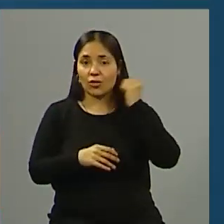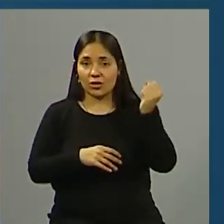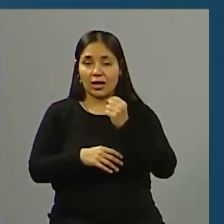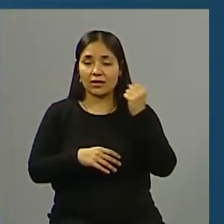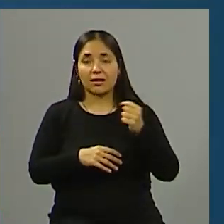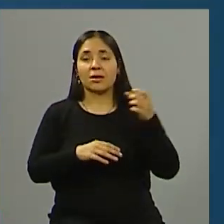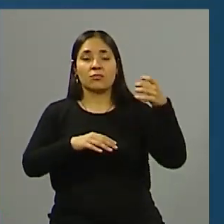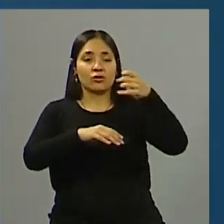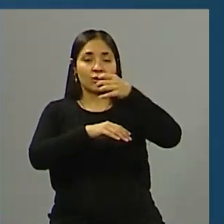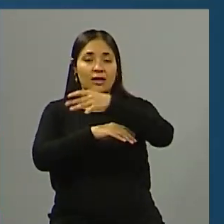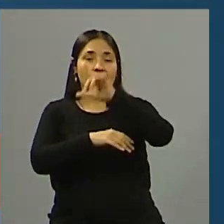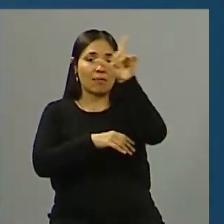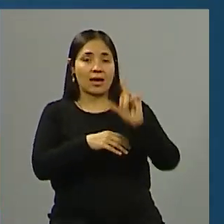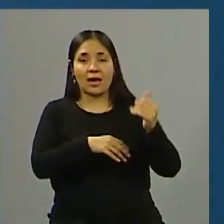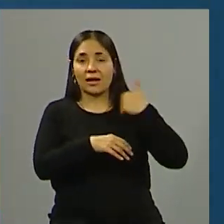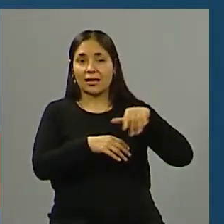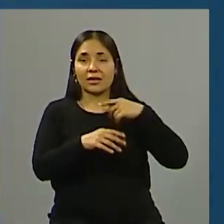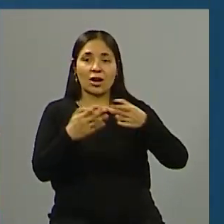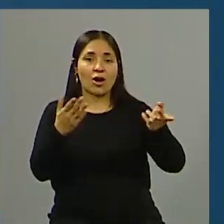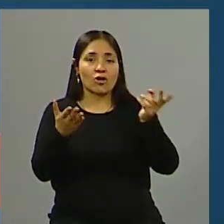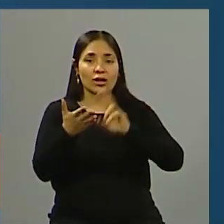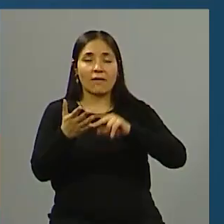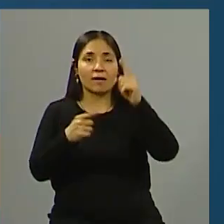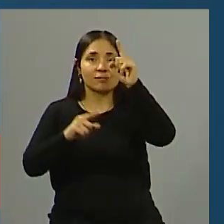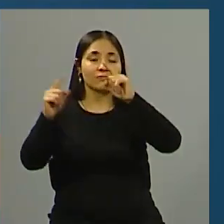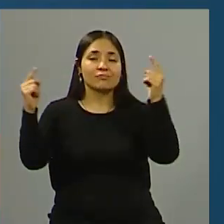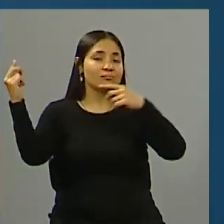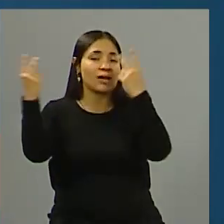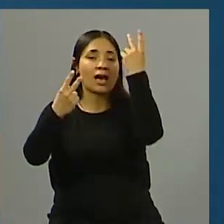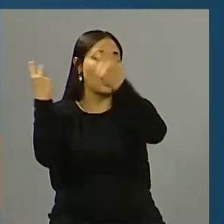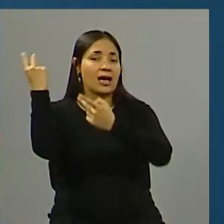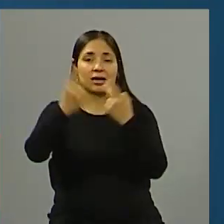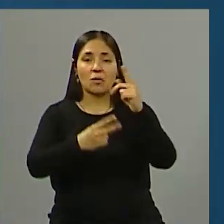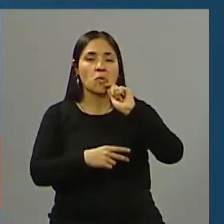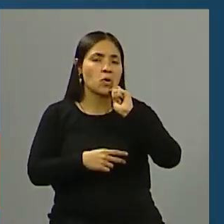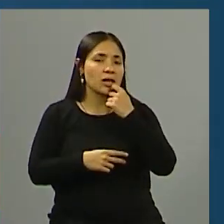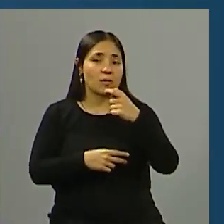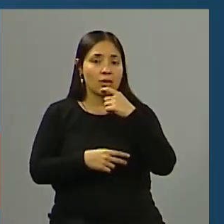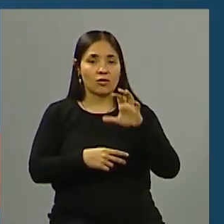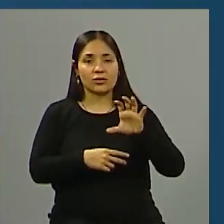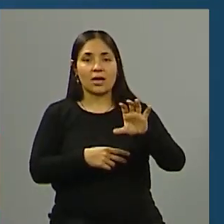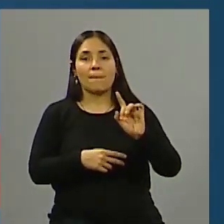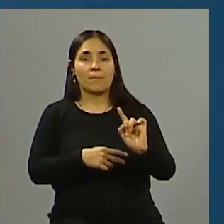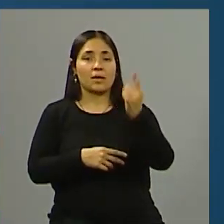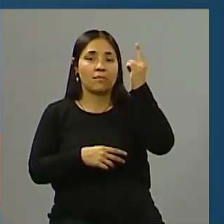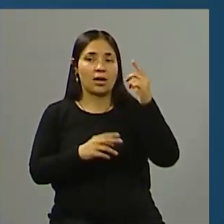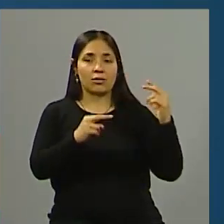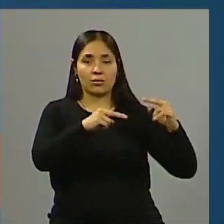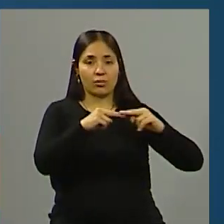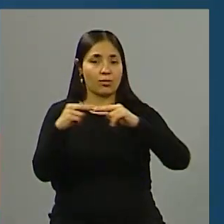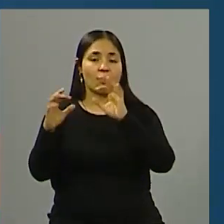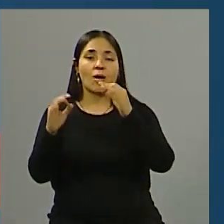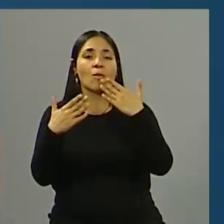el tren a distintos puntos de la Argentina, y además es un gusto saber que Mendoza ha sido uno de los primeros destinos elegidos. Así es que muchas